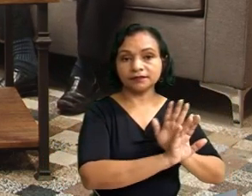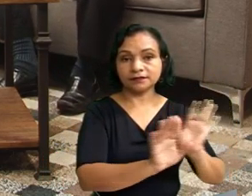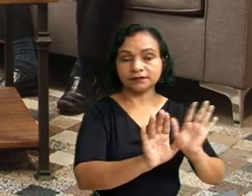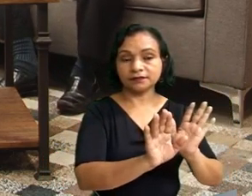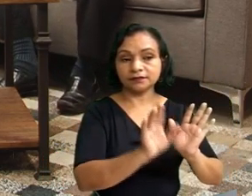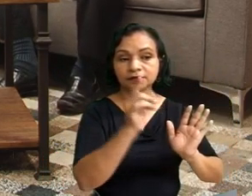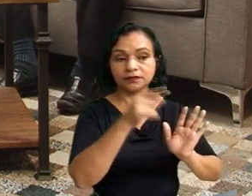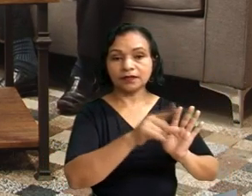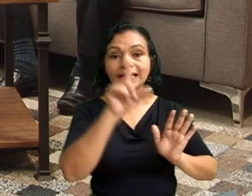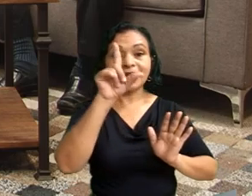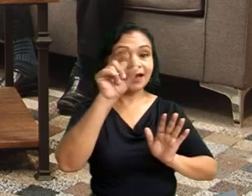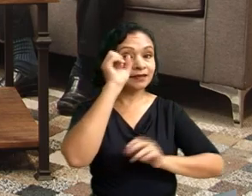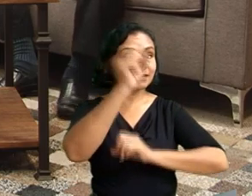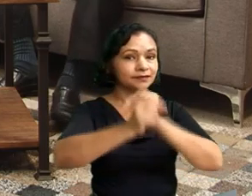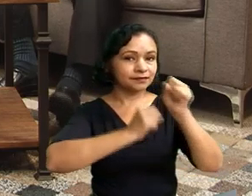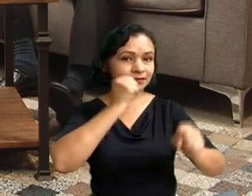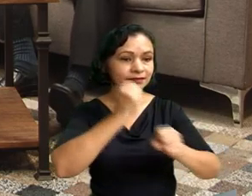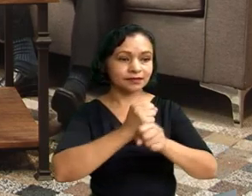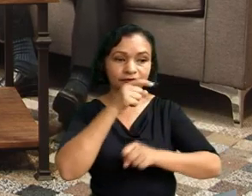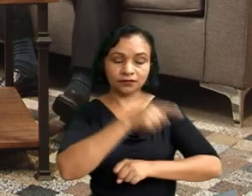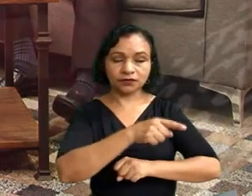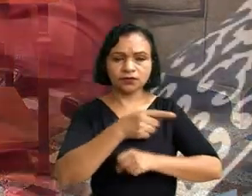condenado a 10 años